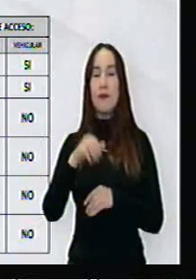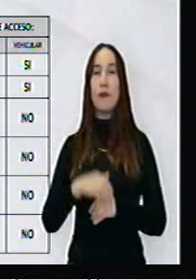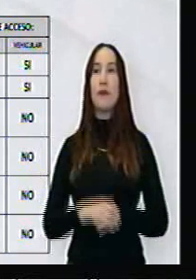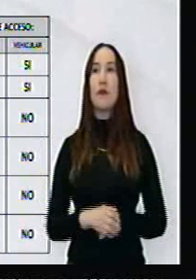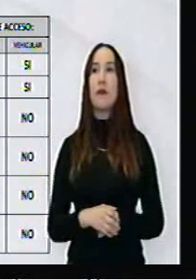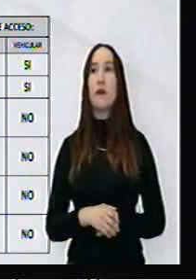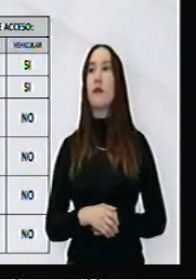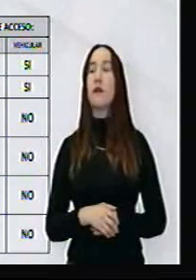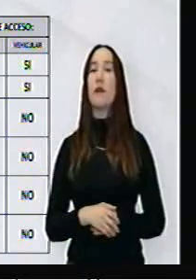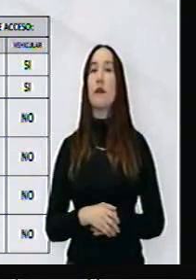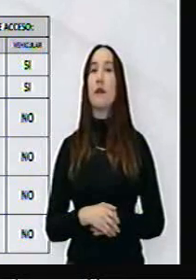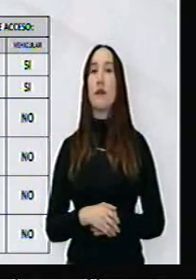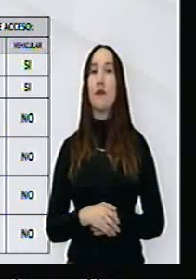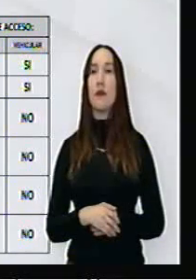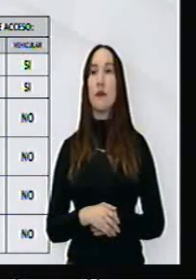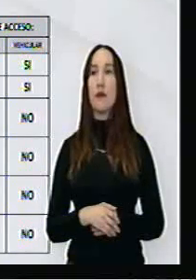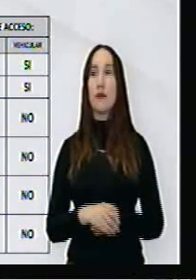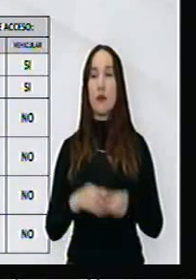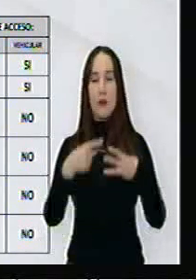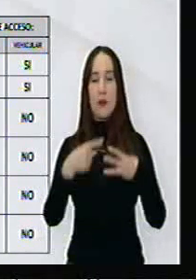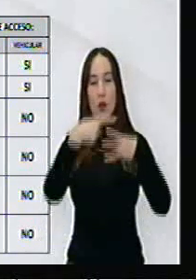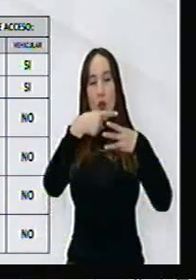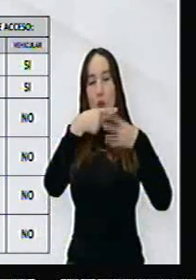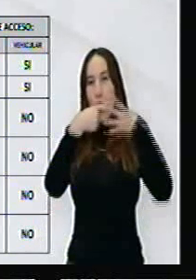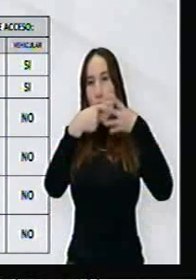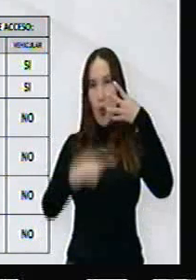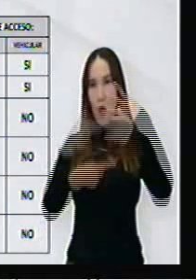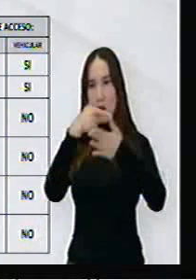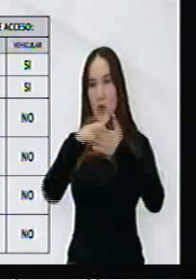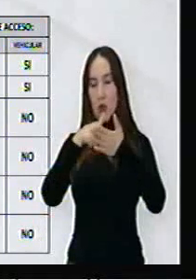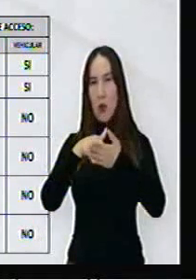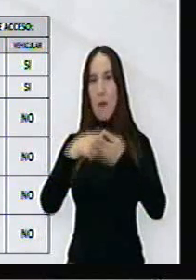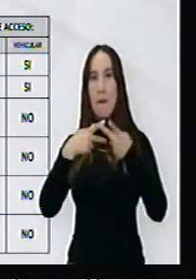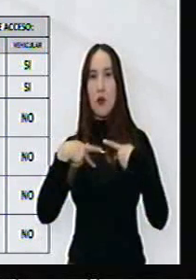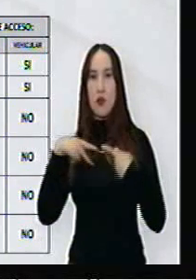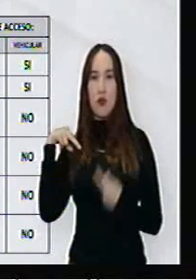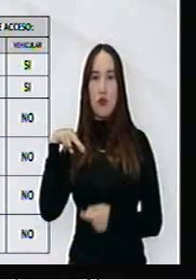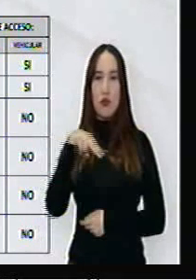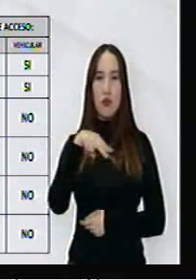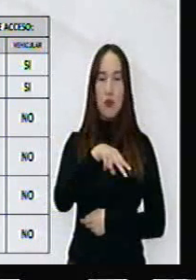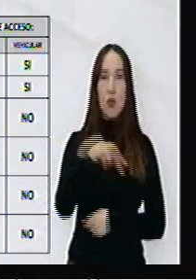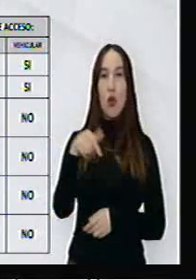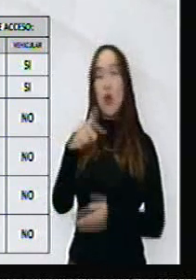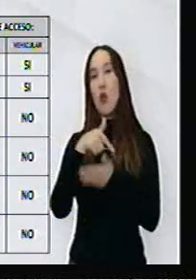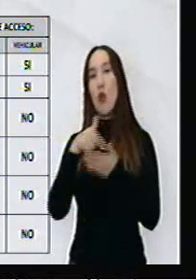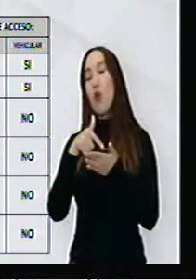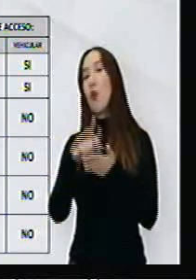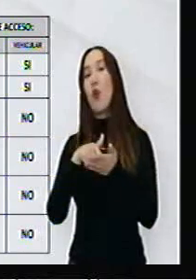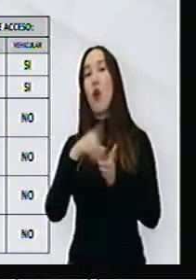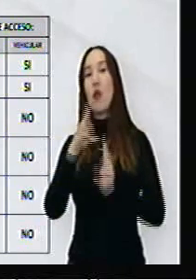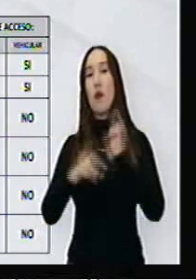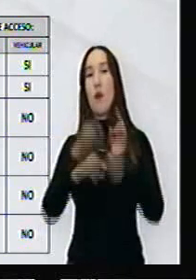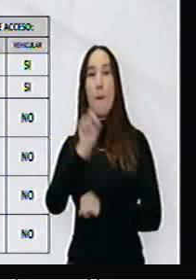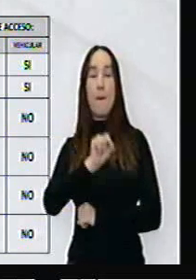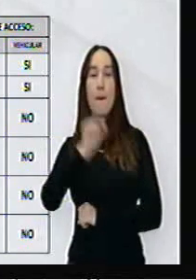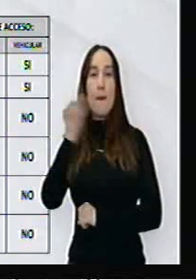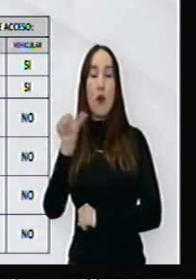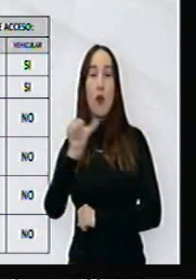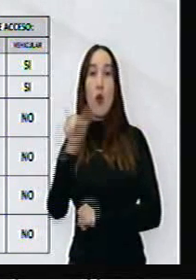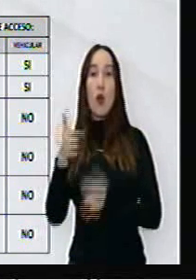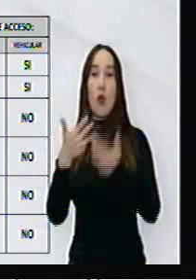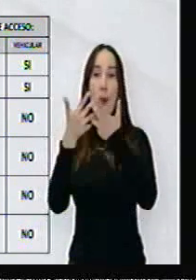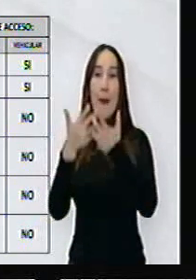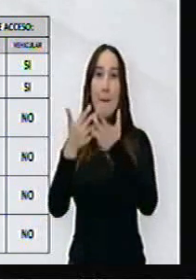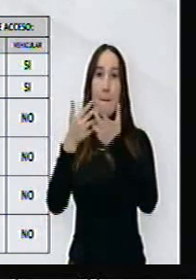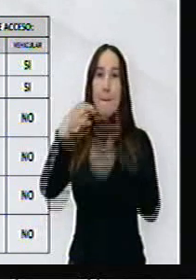Convenciones. Estos últimos 4 son de acceso peatonal, el Centro Deportivo de Alto Rendimiento y la empresa Martín